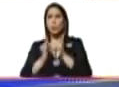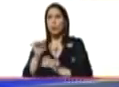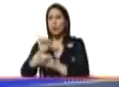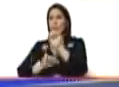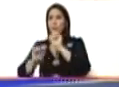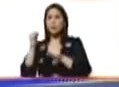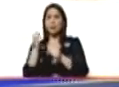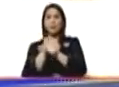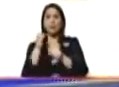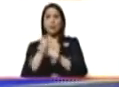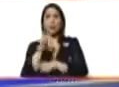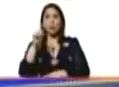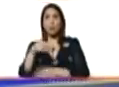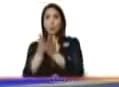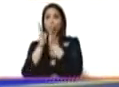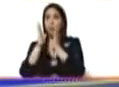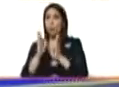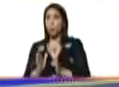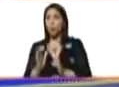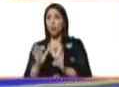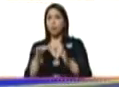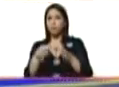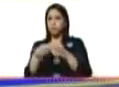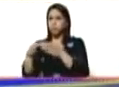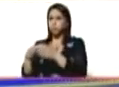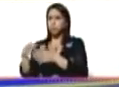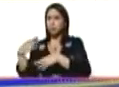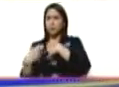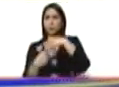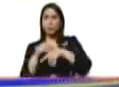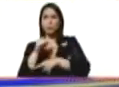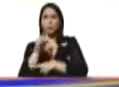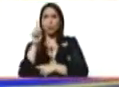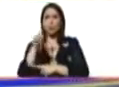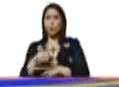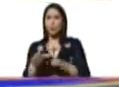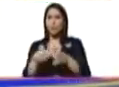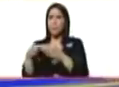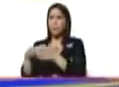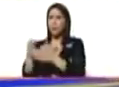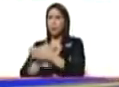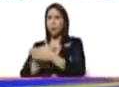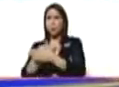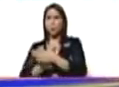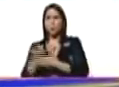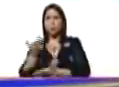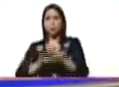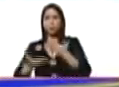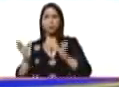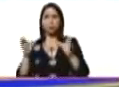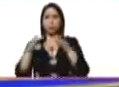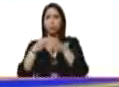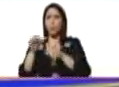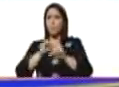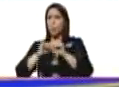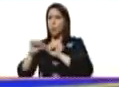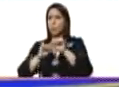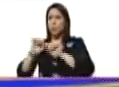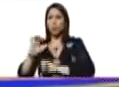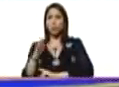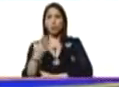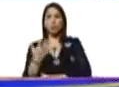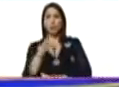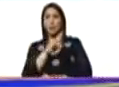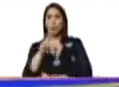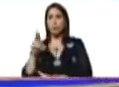colectiva, de la escuela de los partidos revolucionarios, de la Liga Socialista, de la lucha colectiva, del Movimiento Quinta República, del